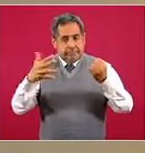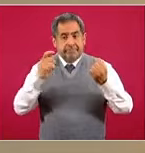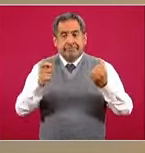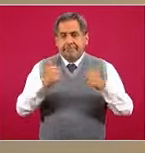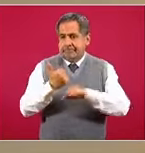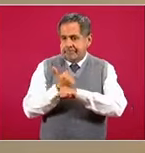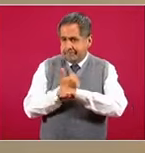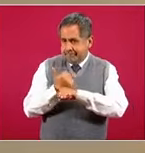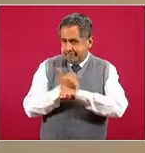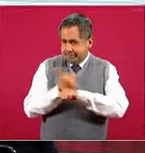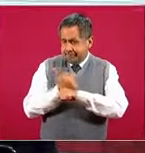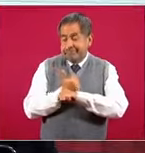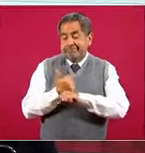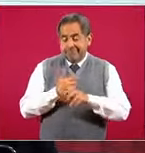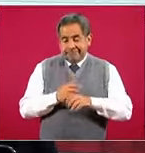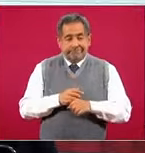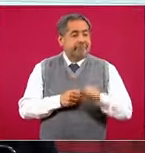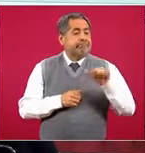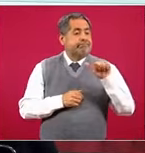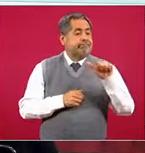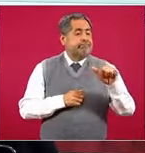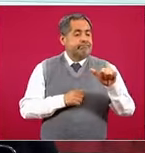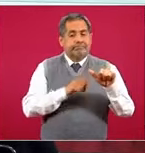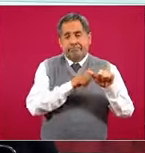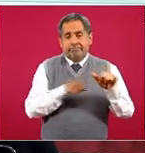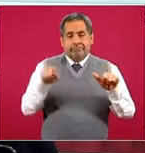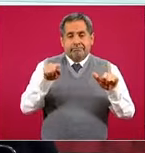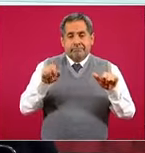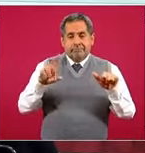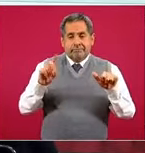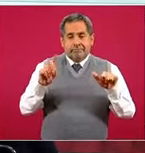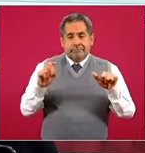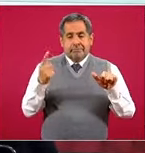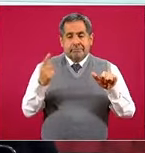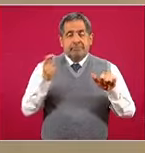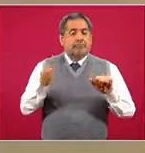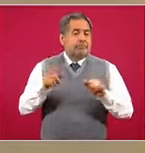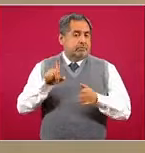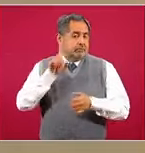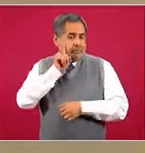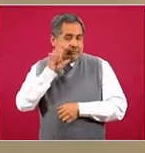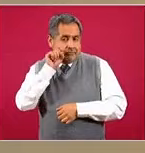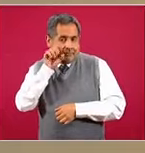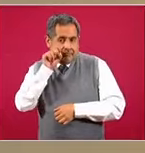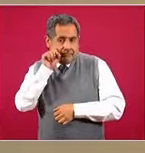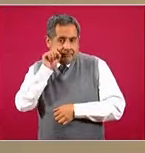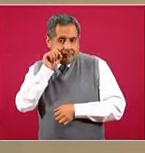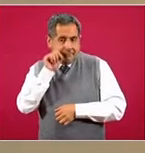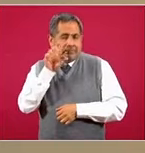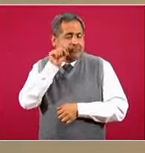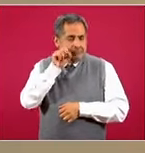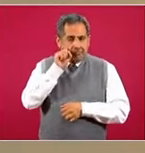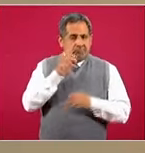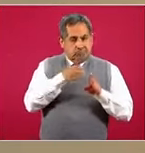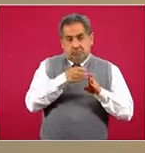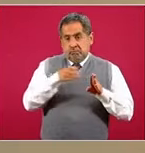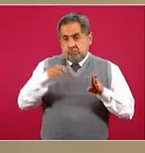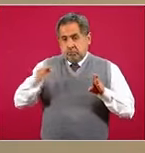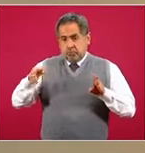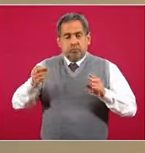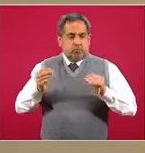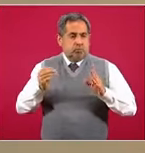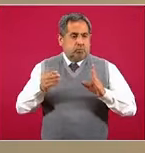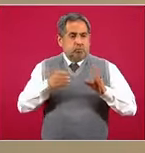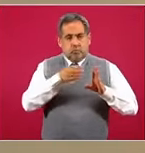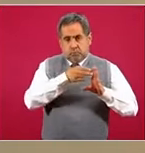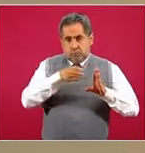amarillo, de 16 a 31 es naranja, es un naranja muy amplio, es un